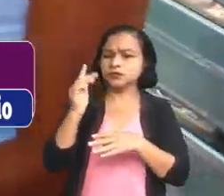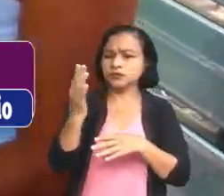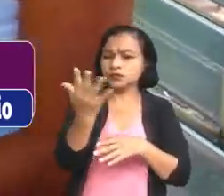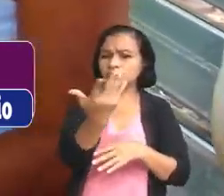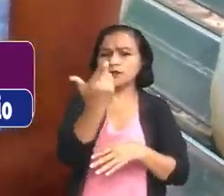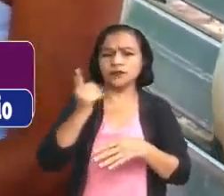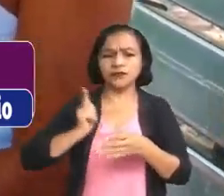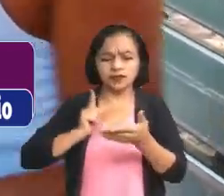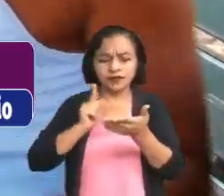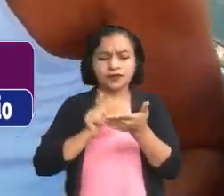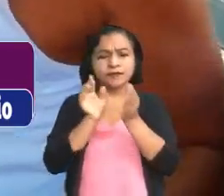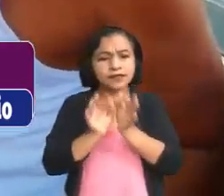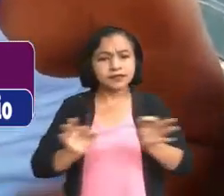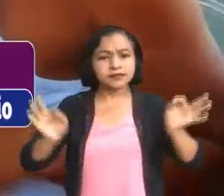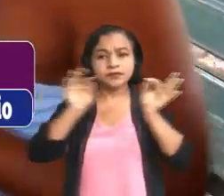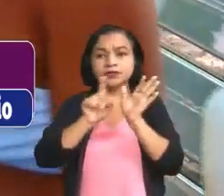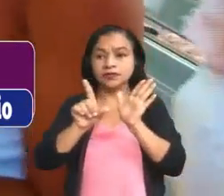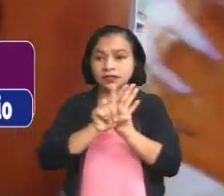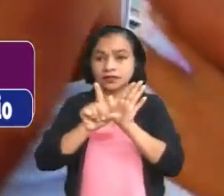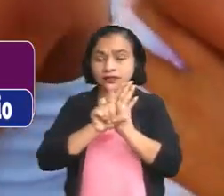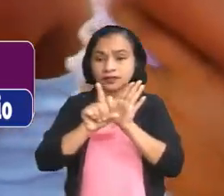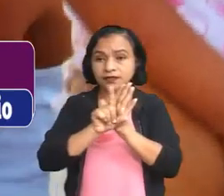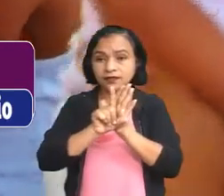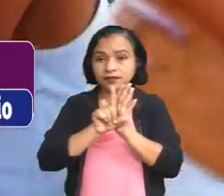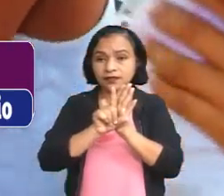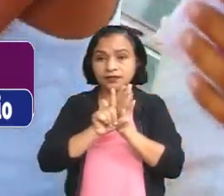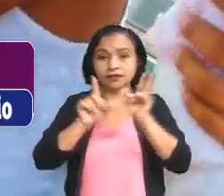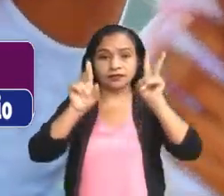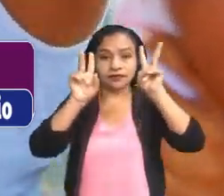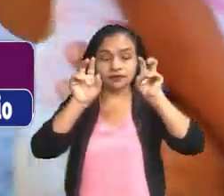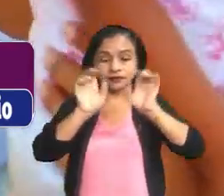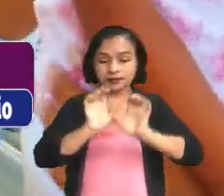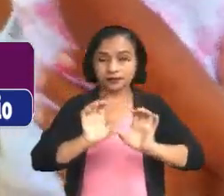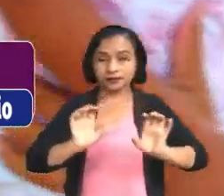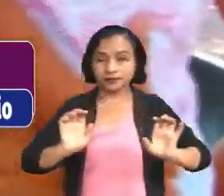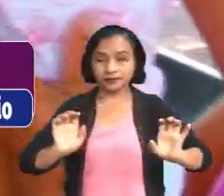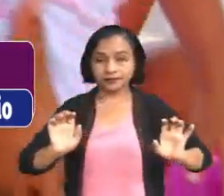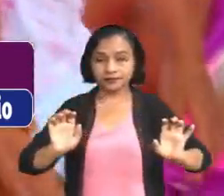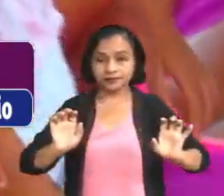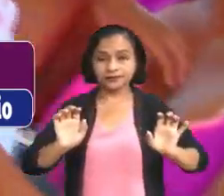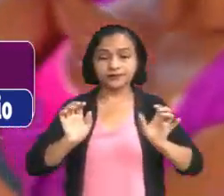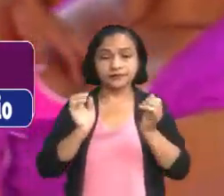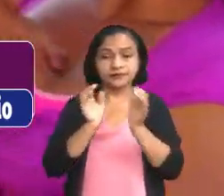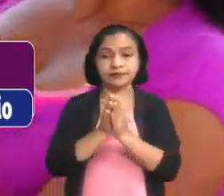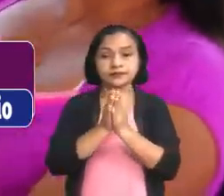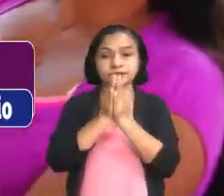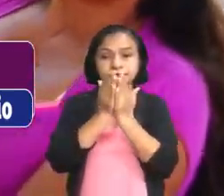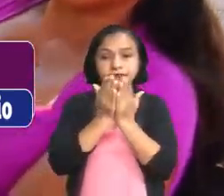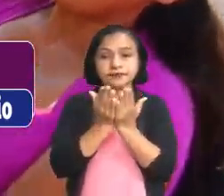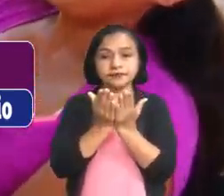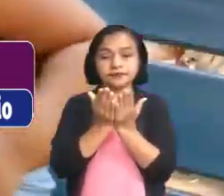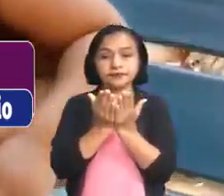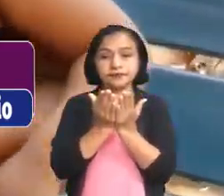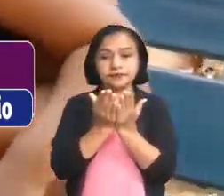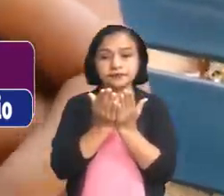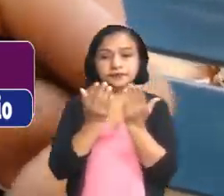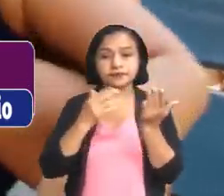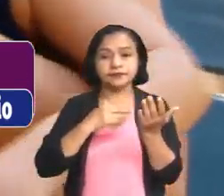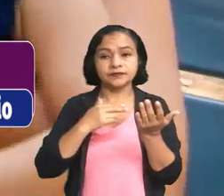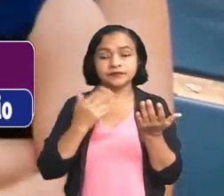principales leyes, ¿verdad?, que están relacionados con el tema de la niñez. Es un libro que les quiero mostrar también incluso,